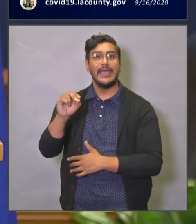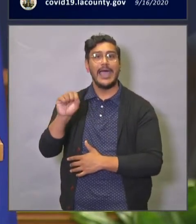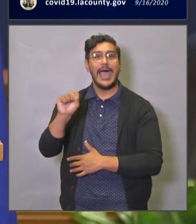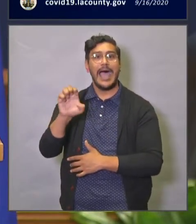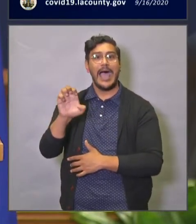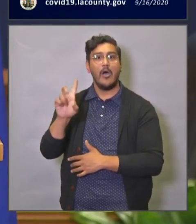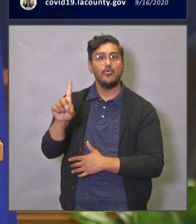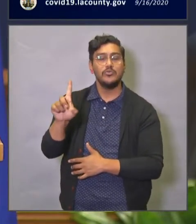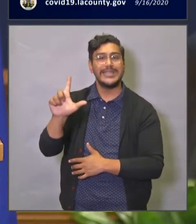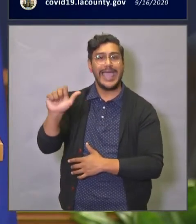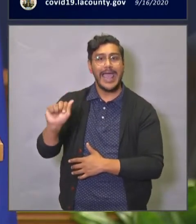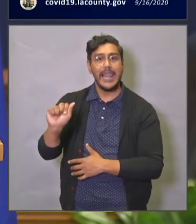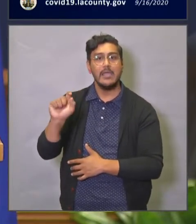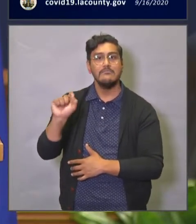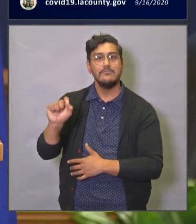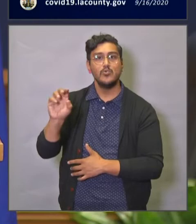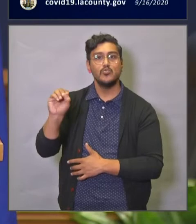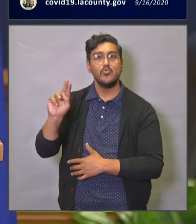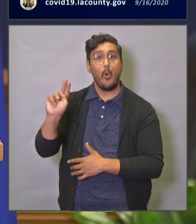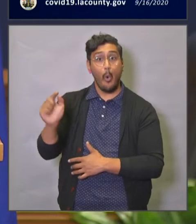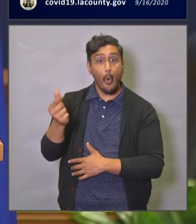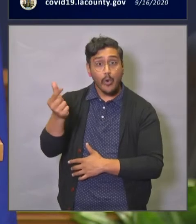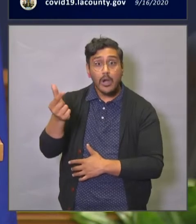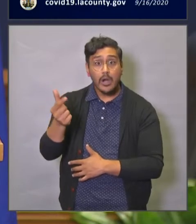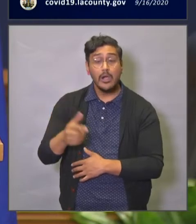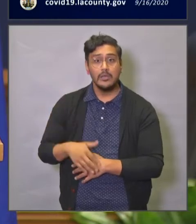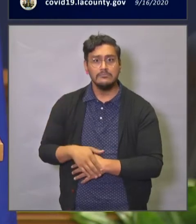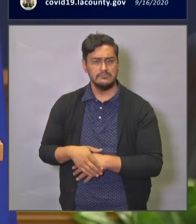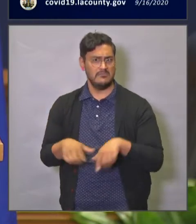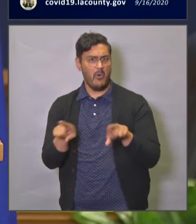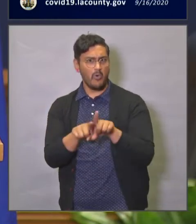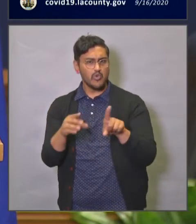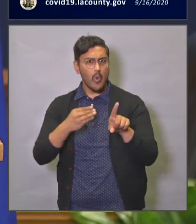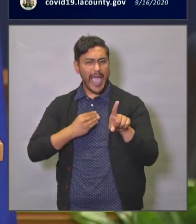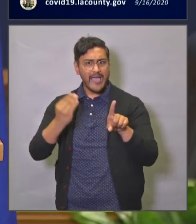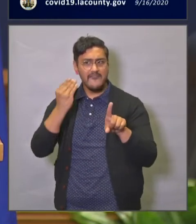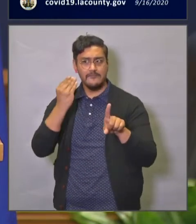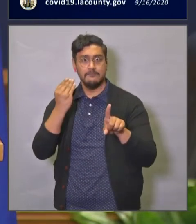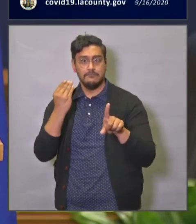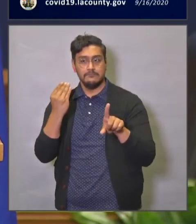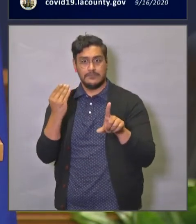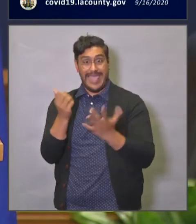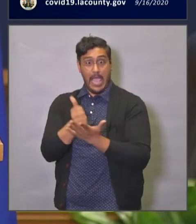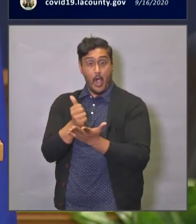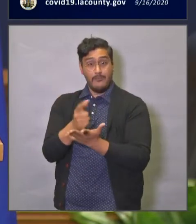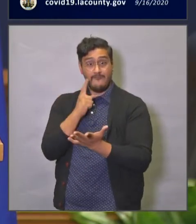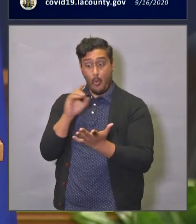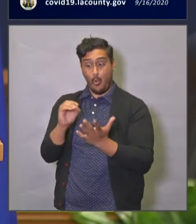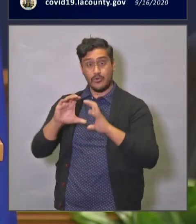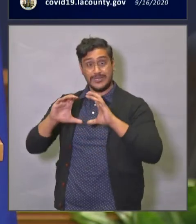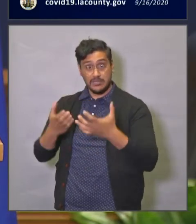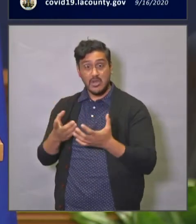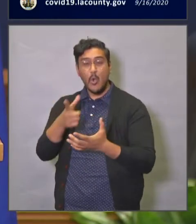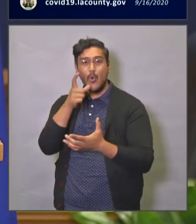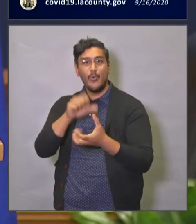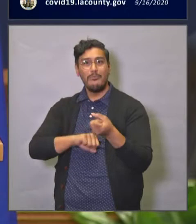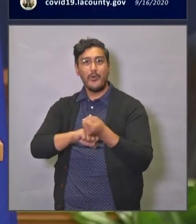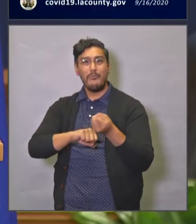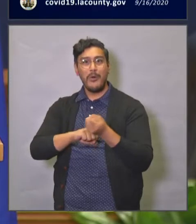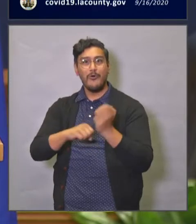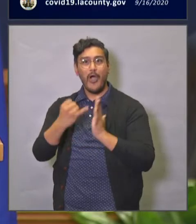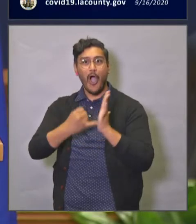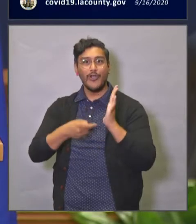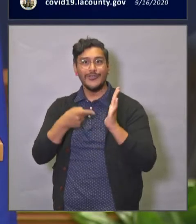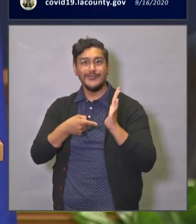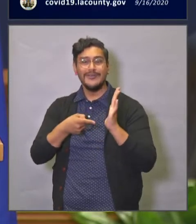stayhousedla.org. También quiero decir, tenemos ayuda para organizaciones que promueven artes y que han sido impactados